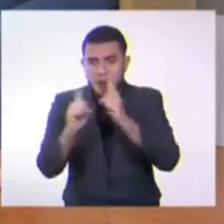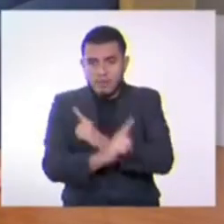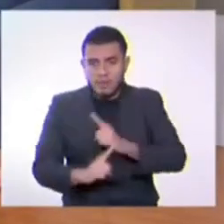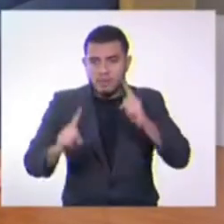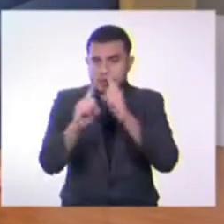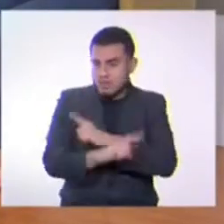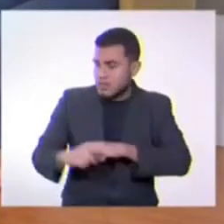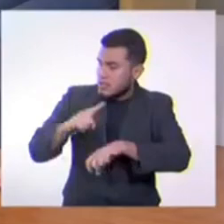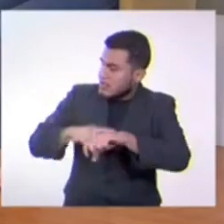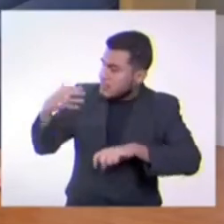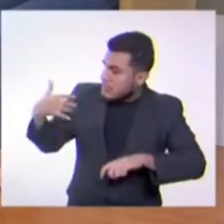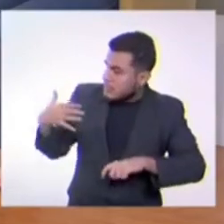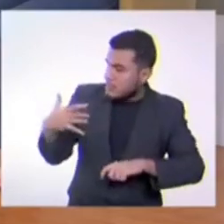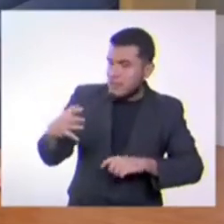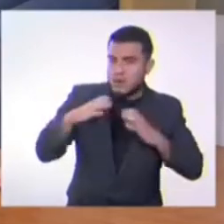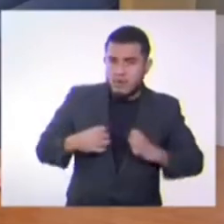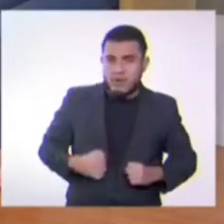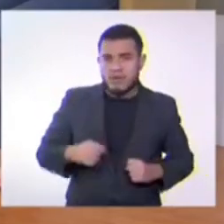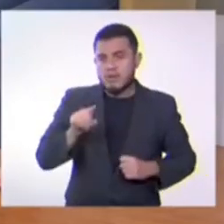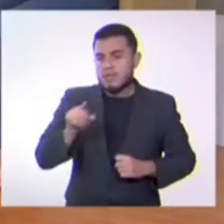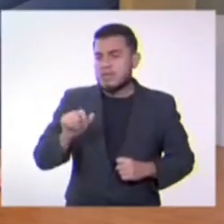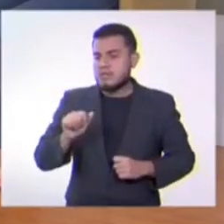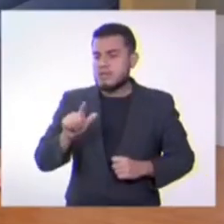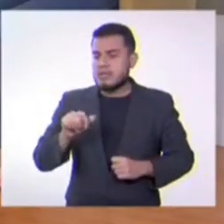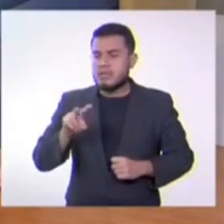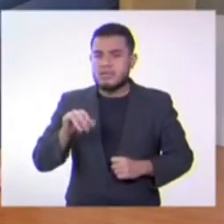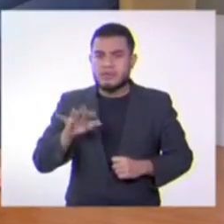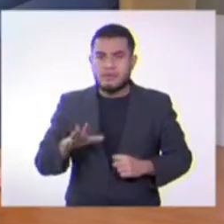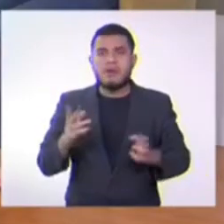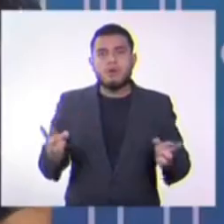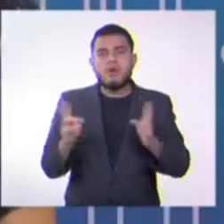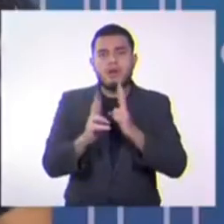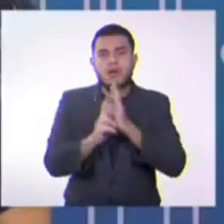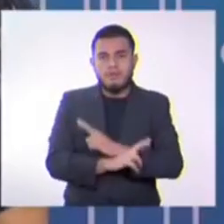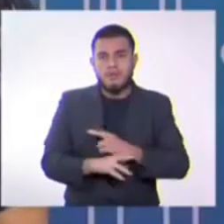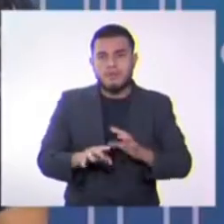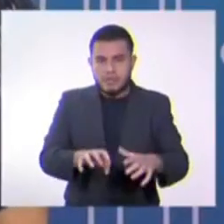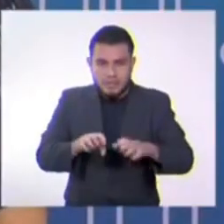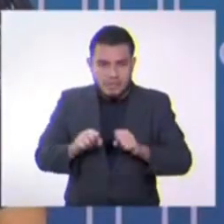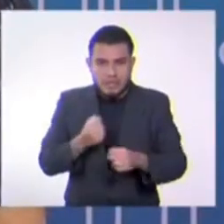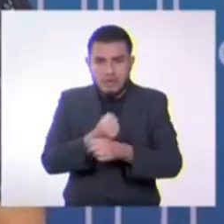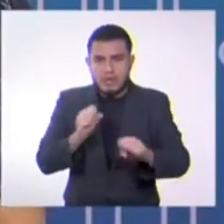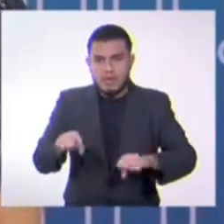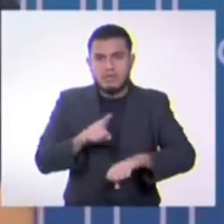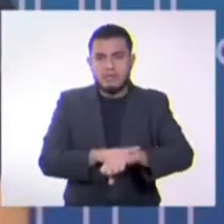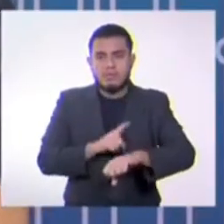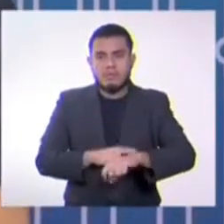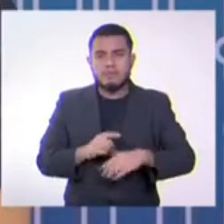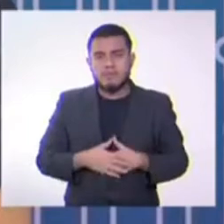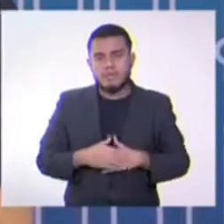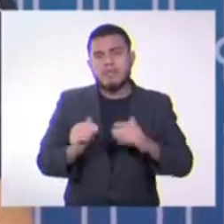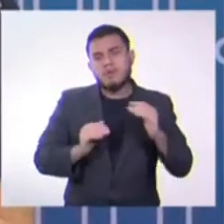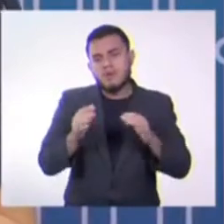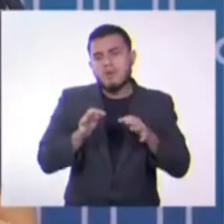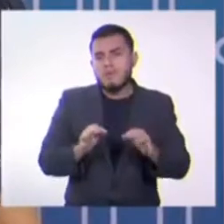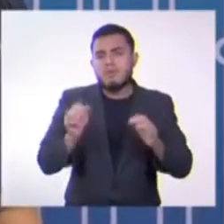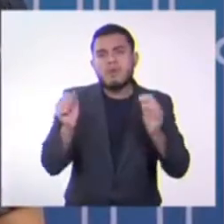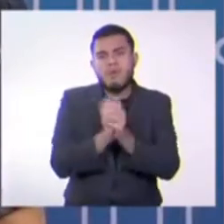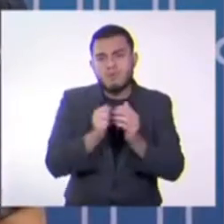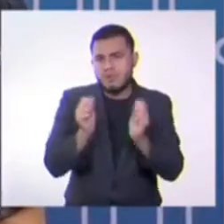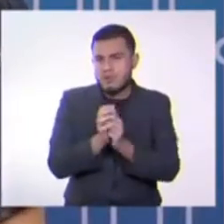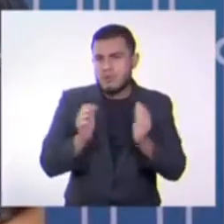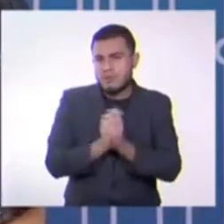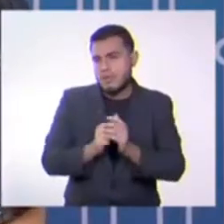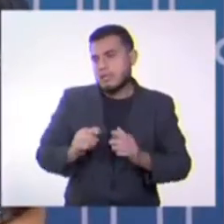el gobierno de Saldívar, que fue el que más resaltó con las reformas liberales de ese momento, y que es un problema que llevó a